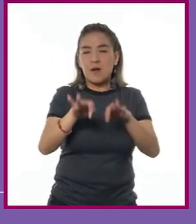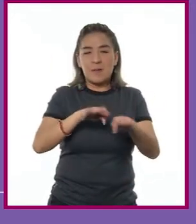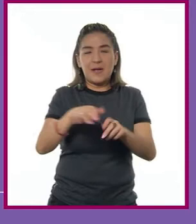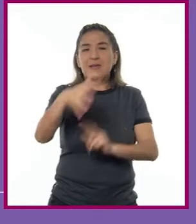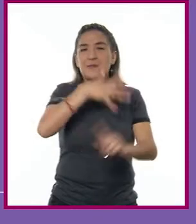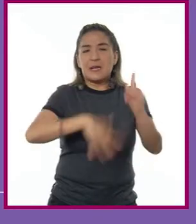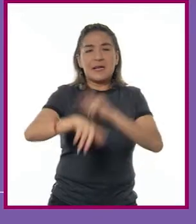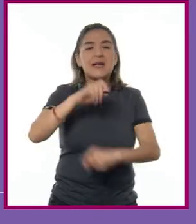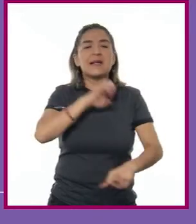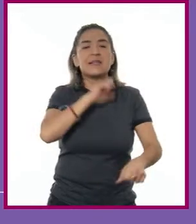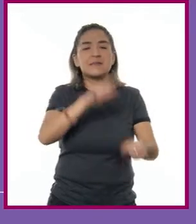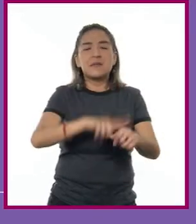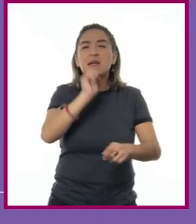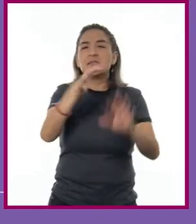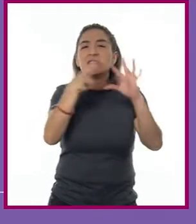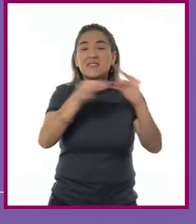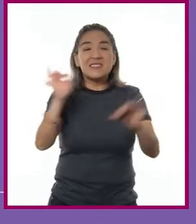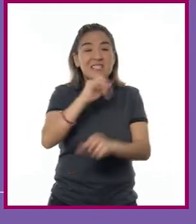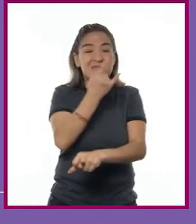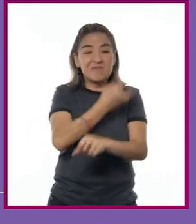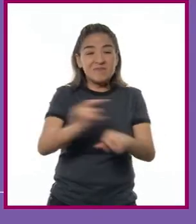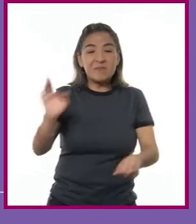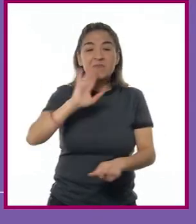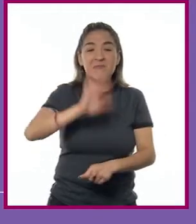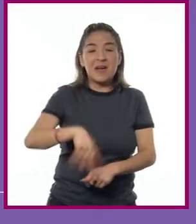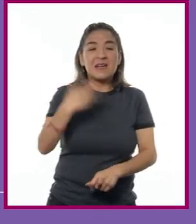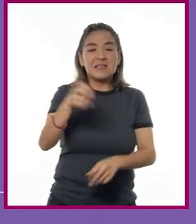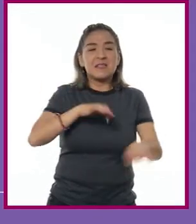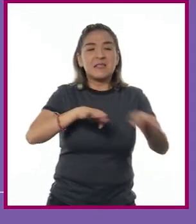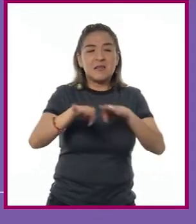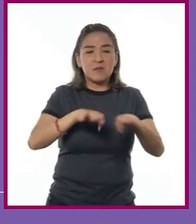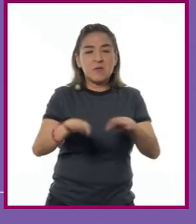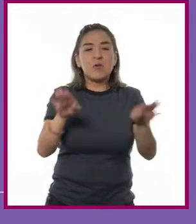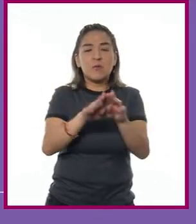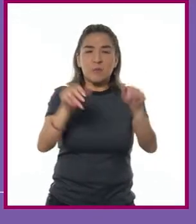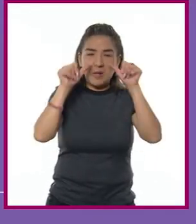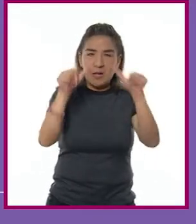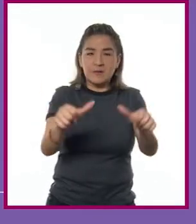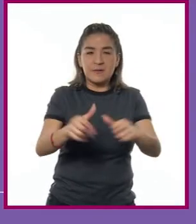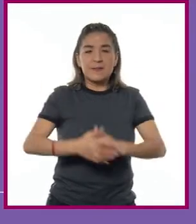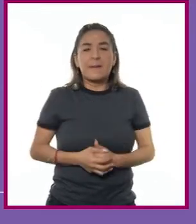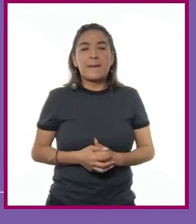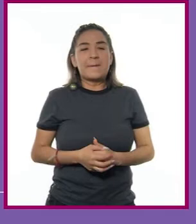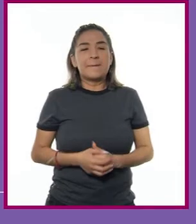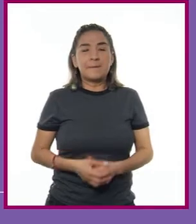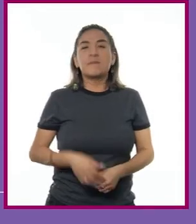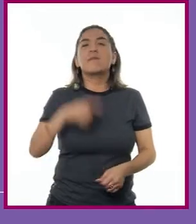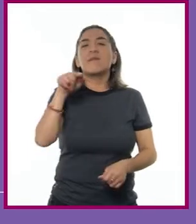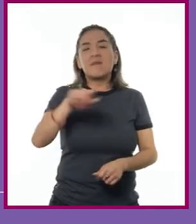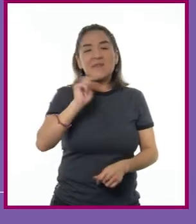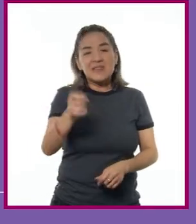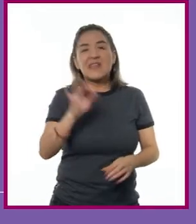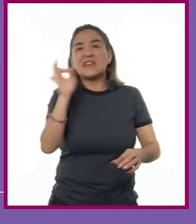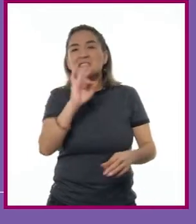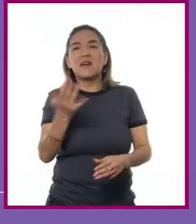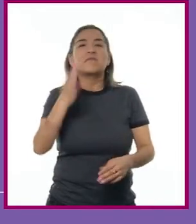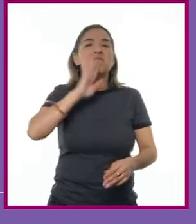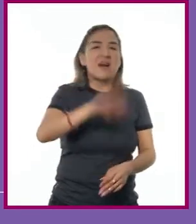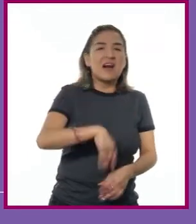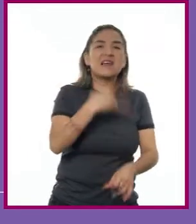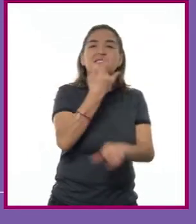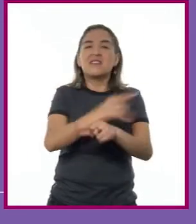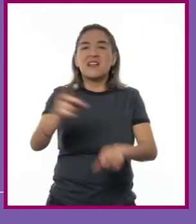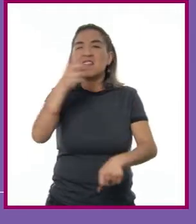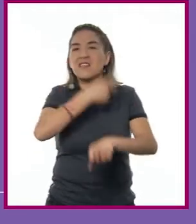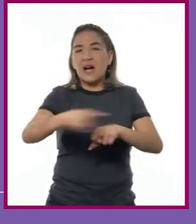Públicos especifica las faltas en las que pueden incurrir los servidores públicos por actos u omisiones que afecten